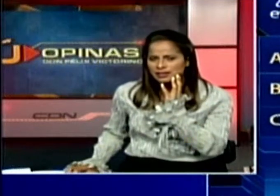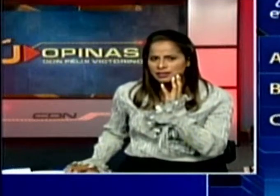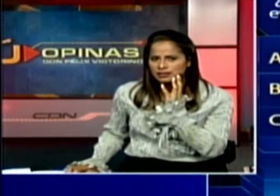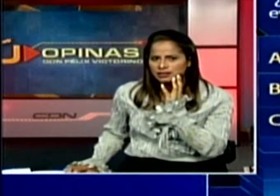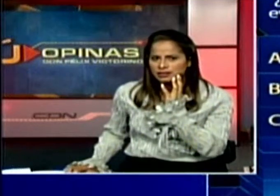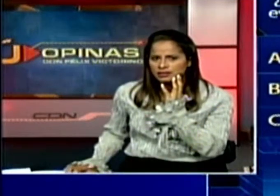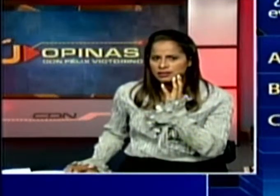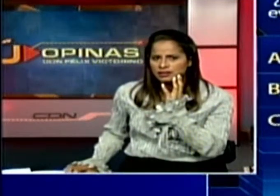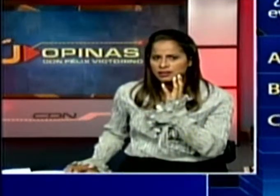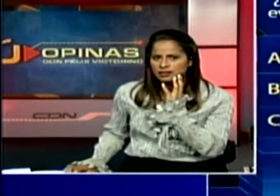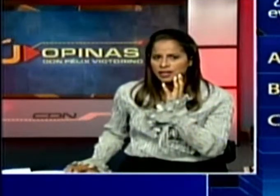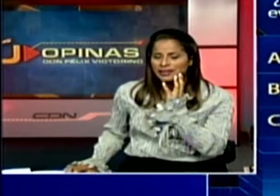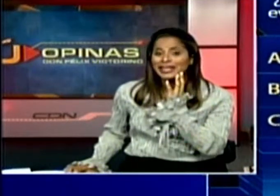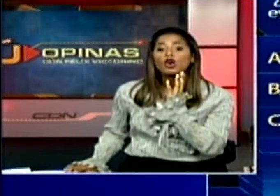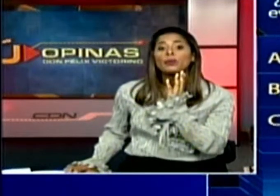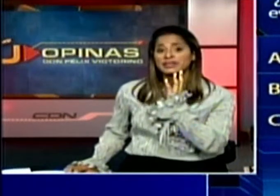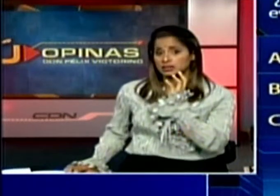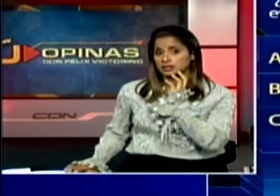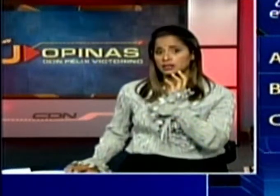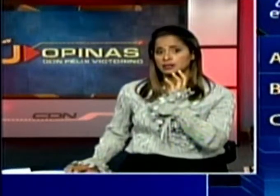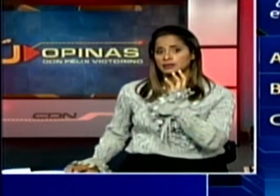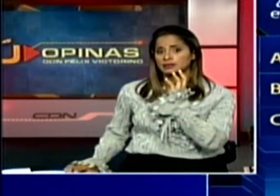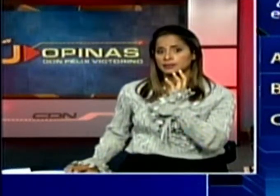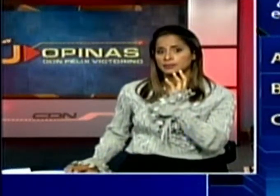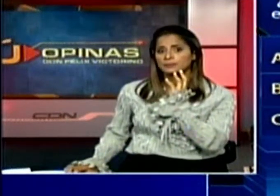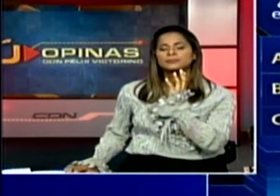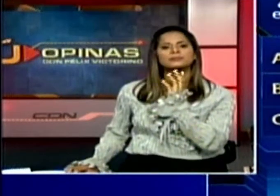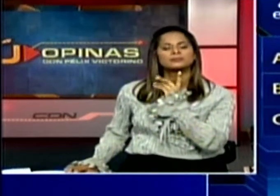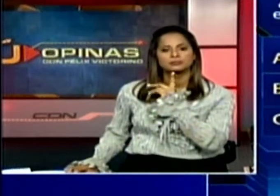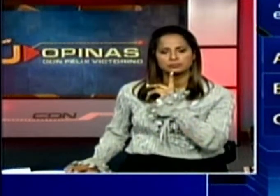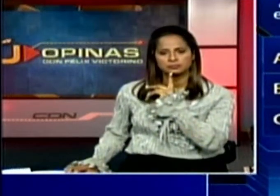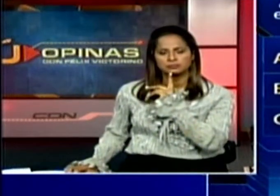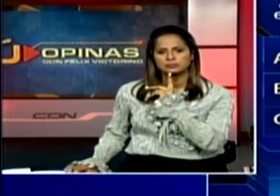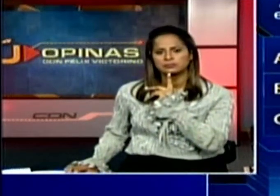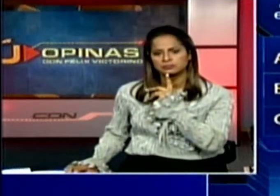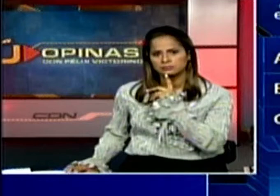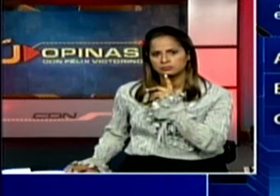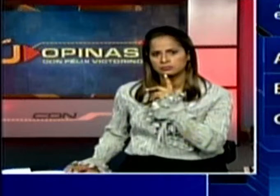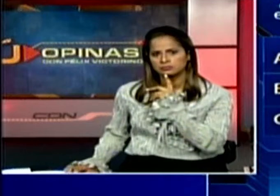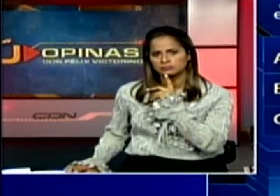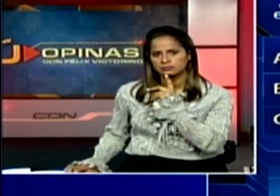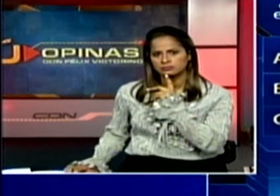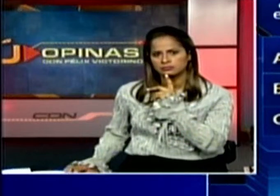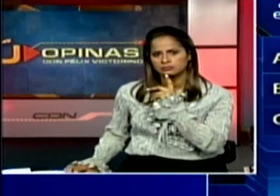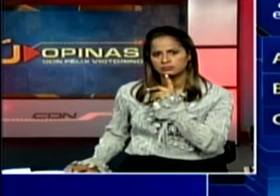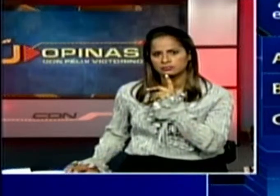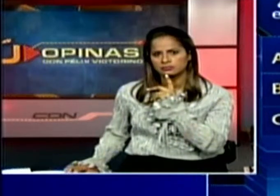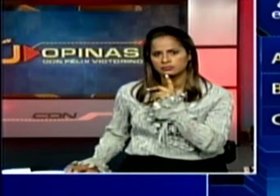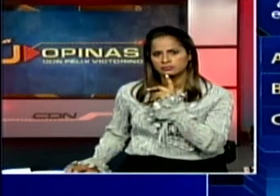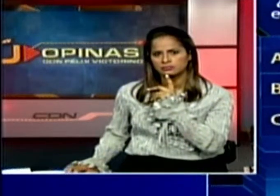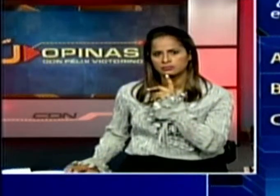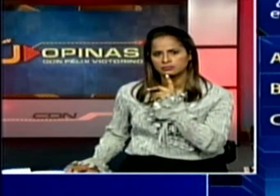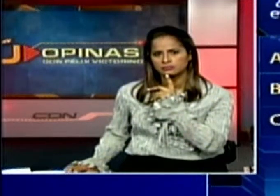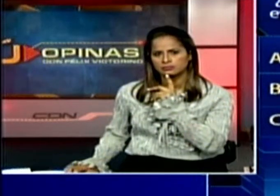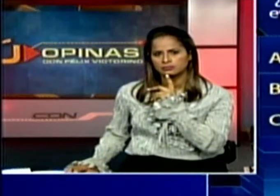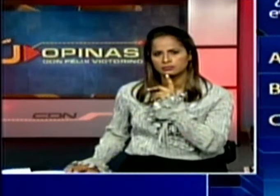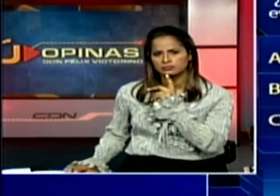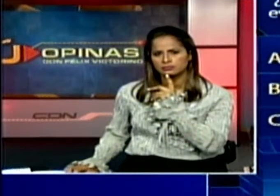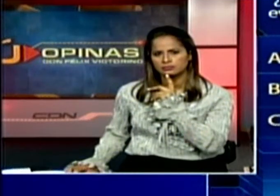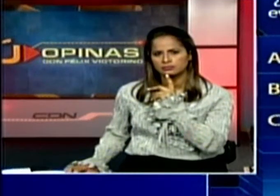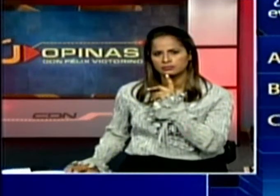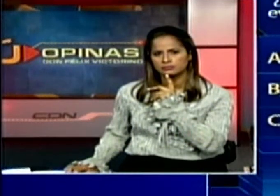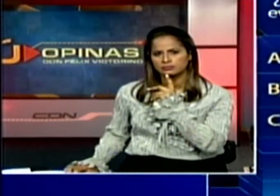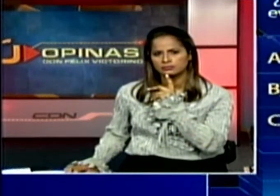dijiste? De COVID. De COVID. De COVID-19. Y aquí nadie ha venido a ver a nadie, ni a vacunar, ni